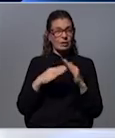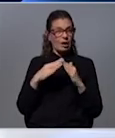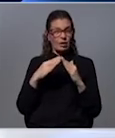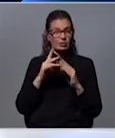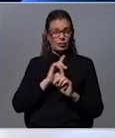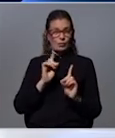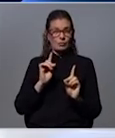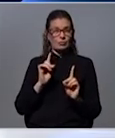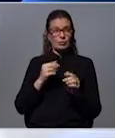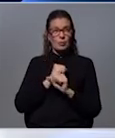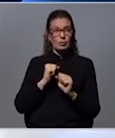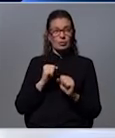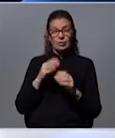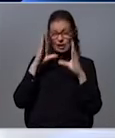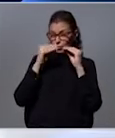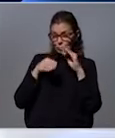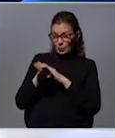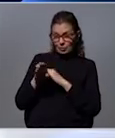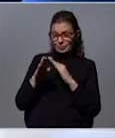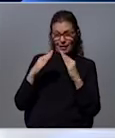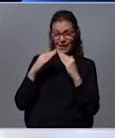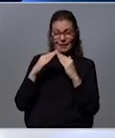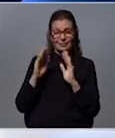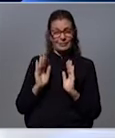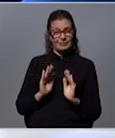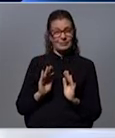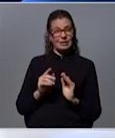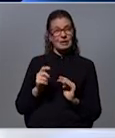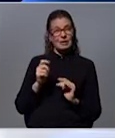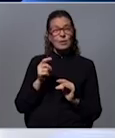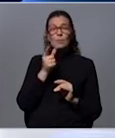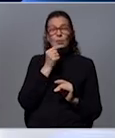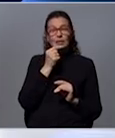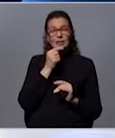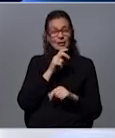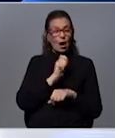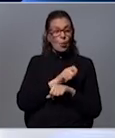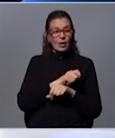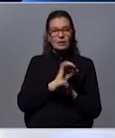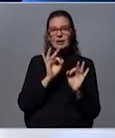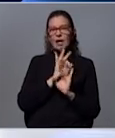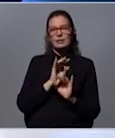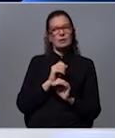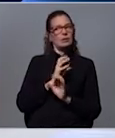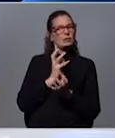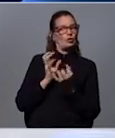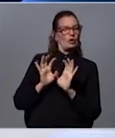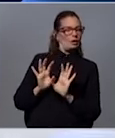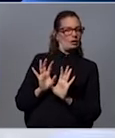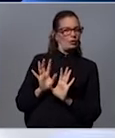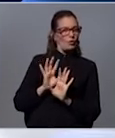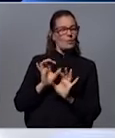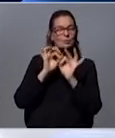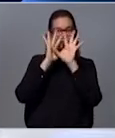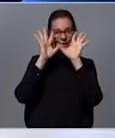no un de noche no se puede entrar al lugar ningún policía se anima ningún juez se anima a dar la orden a ver vamos a